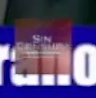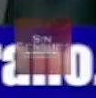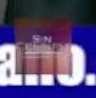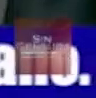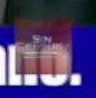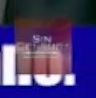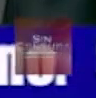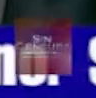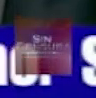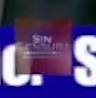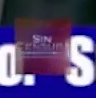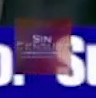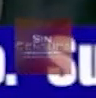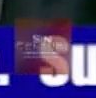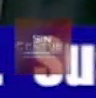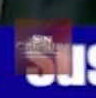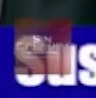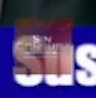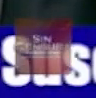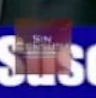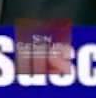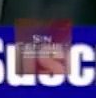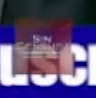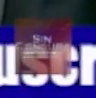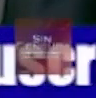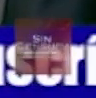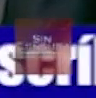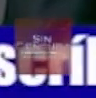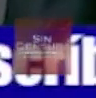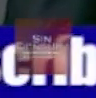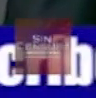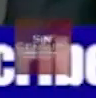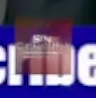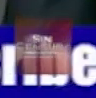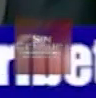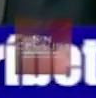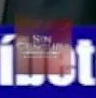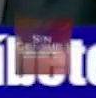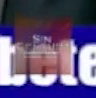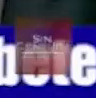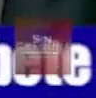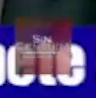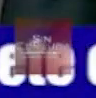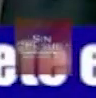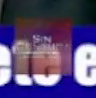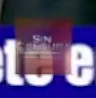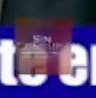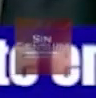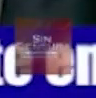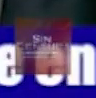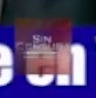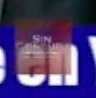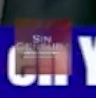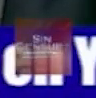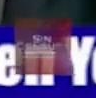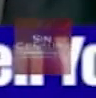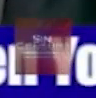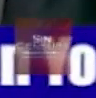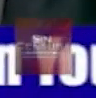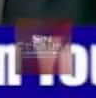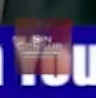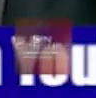termine con las pruebas, los peritajes, donde demuestro que hubo violación a la